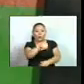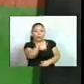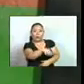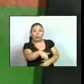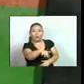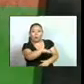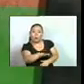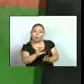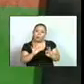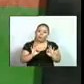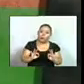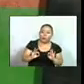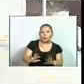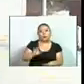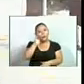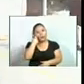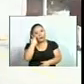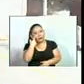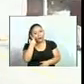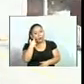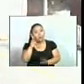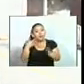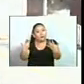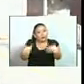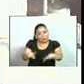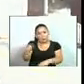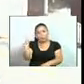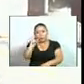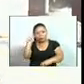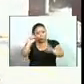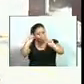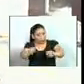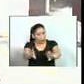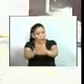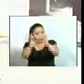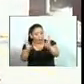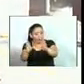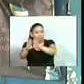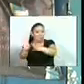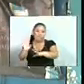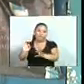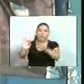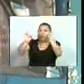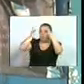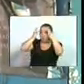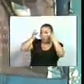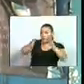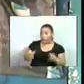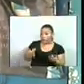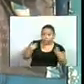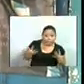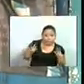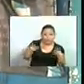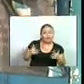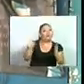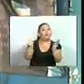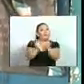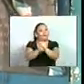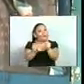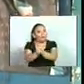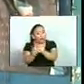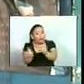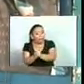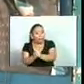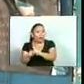negocios se lo toman con cautela, pese a que estén autorizados para abrir, no todos lo hacen porque decidieron esperar o la crisis económica les